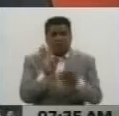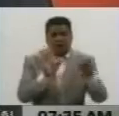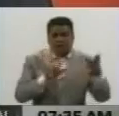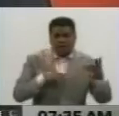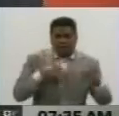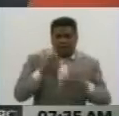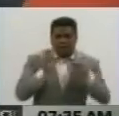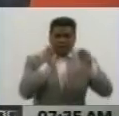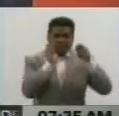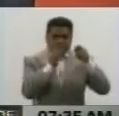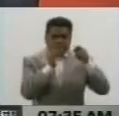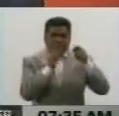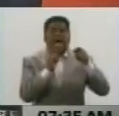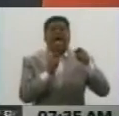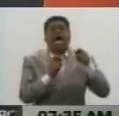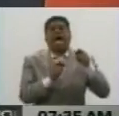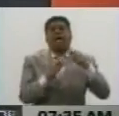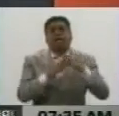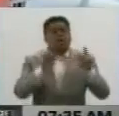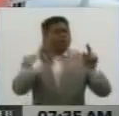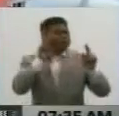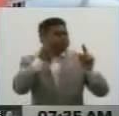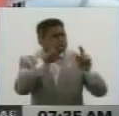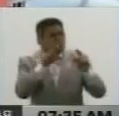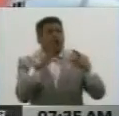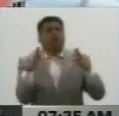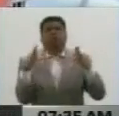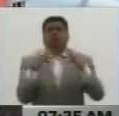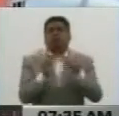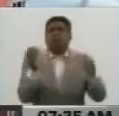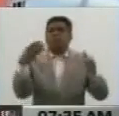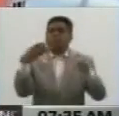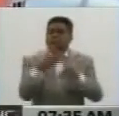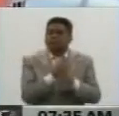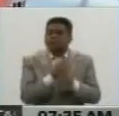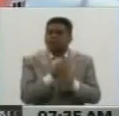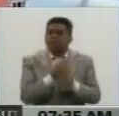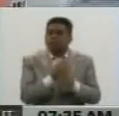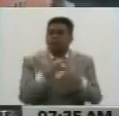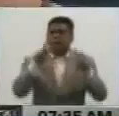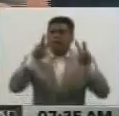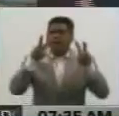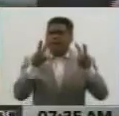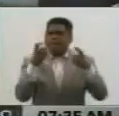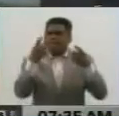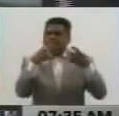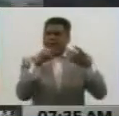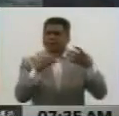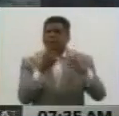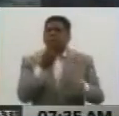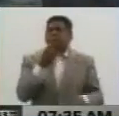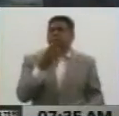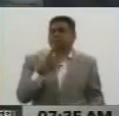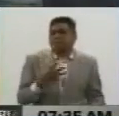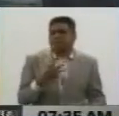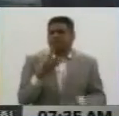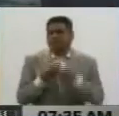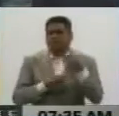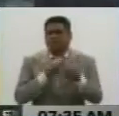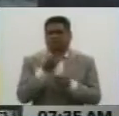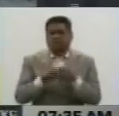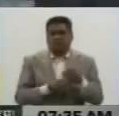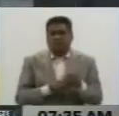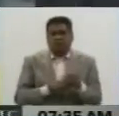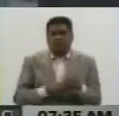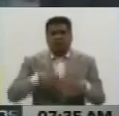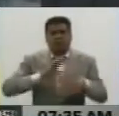proporcionarles la información, la orientación y exigirle el uso de técnicas que sean ambientalmente adecuadas a lo que se está realizando para